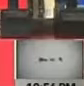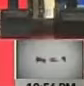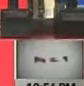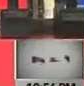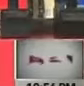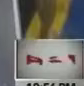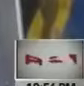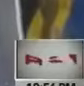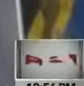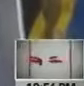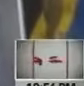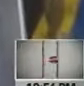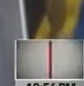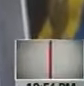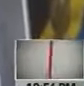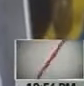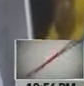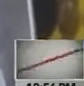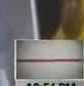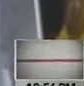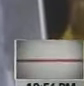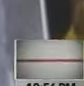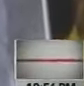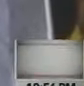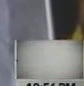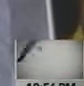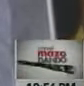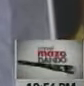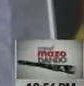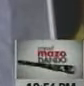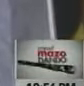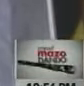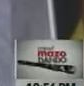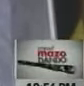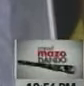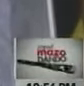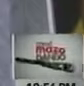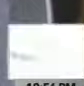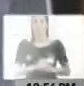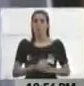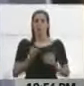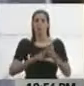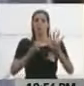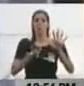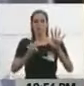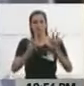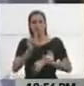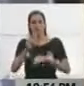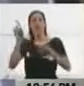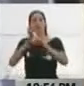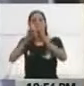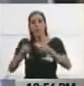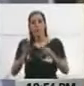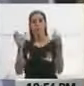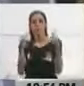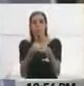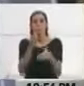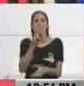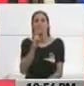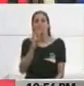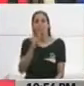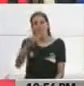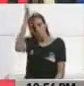La Corte Suprema mantiene inhabilitación a los partidos comunistas y de izquierda. Año 63, eliminaron al Partido Comunista y a los